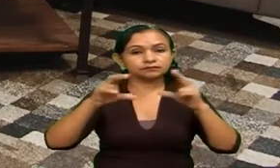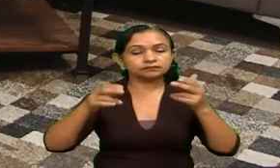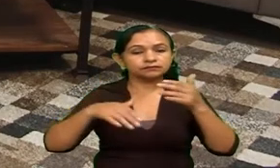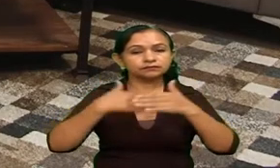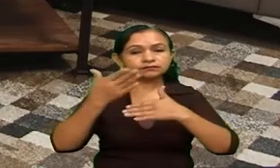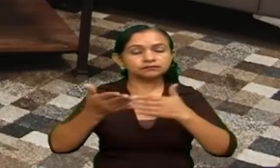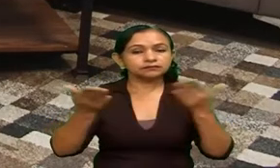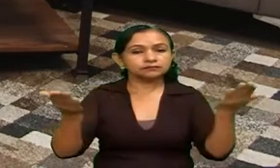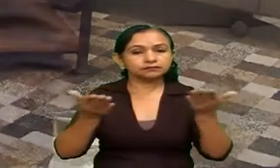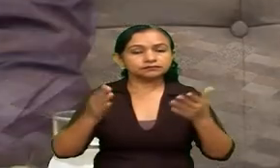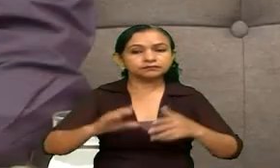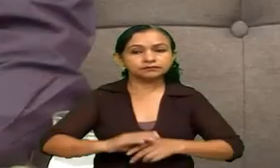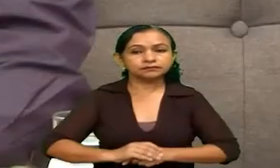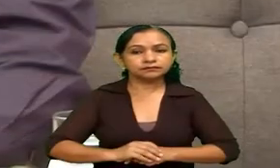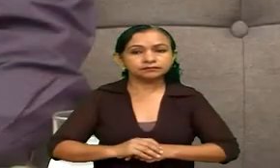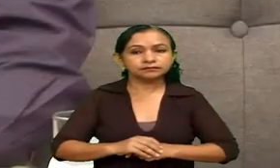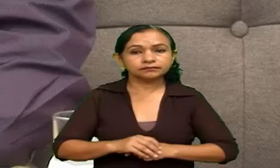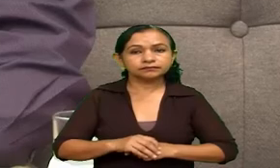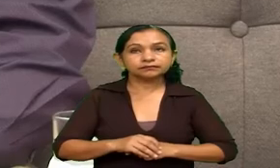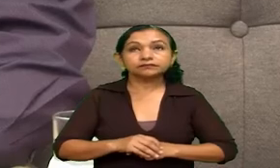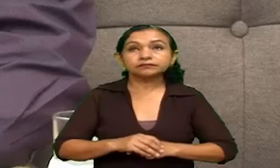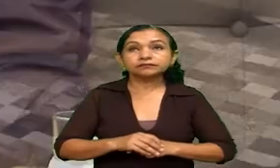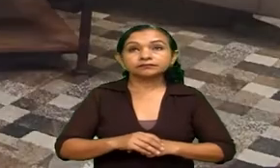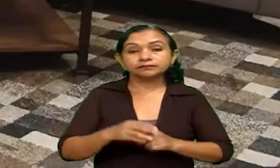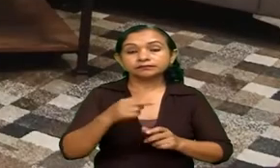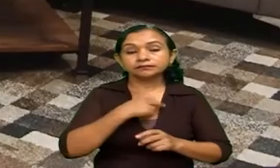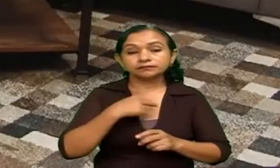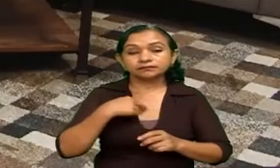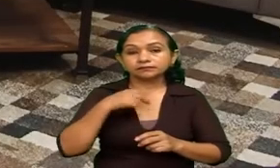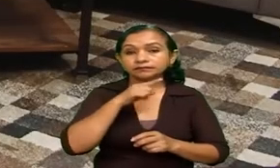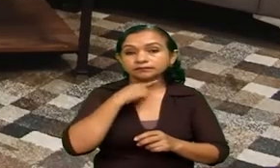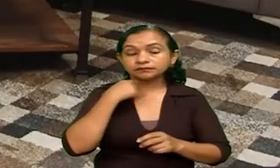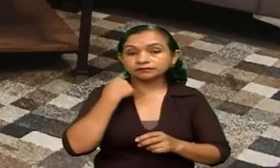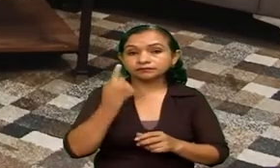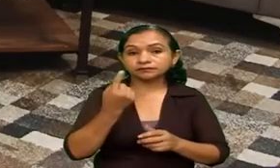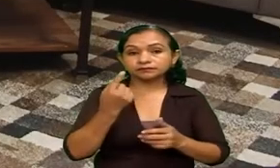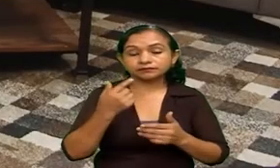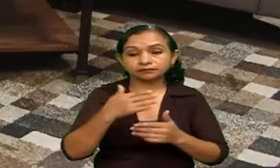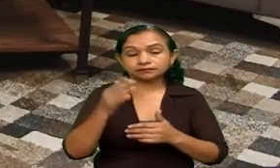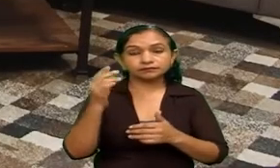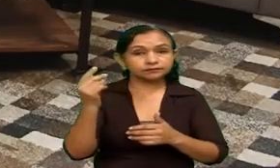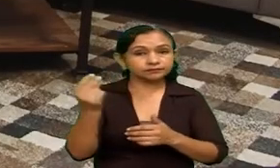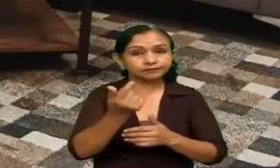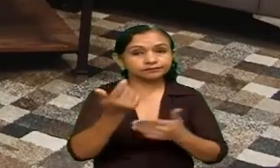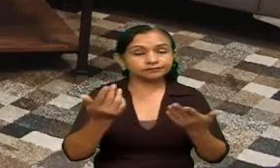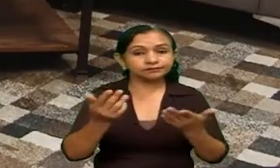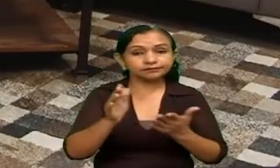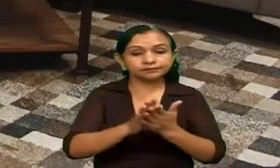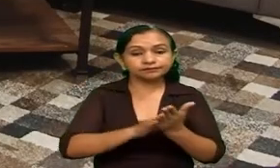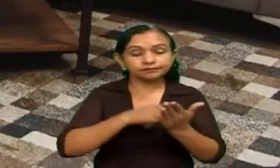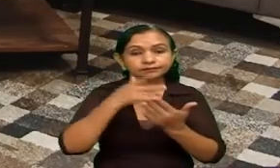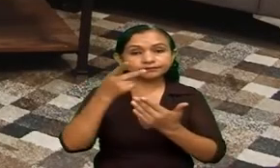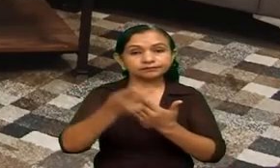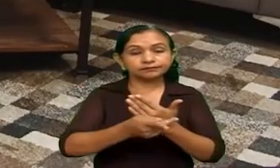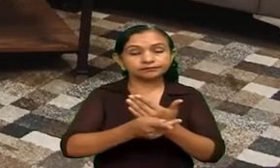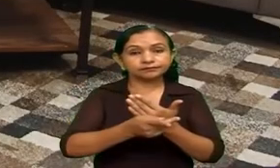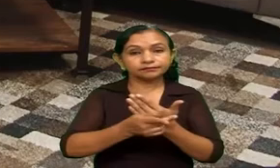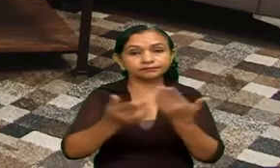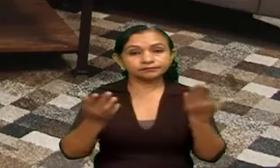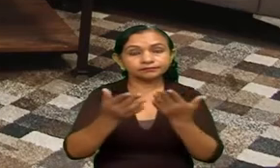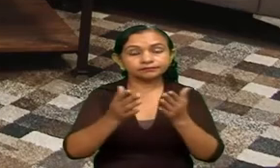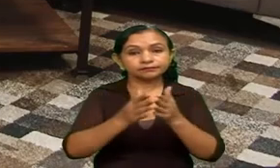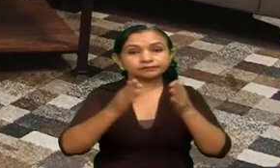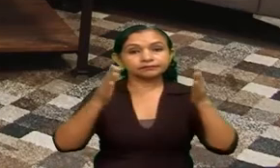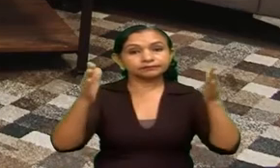después? Sí, y sería válido la pregunta a partir de la realidad de conquista tan rápida. Pues. Un programa tan